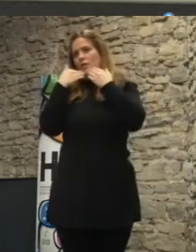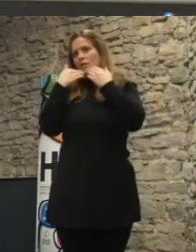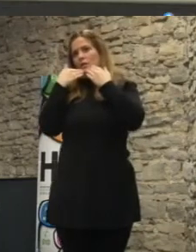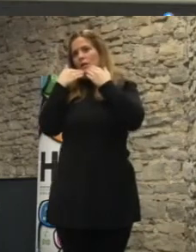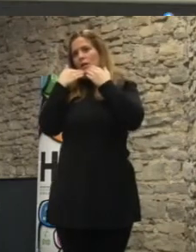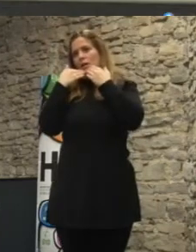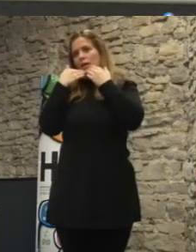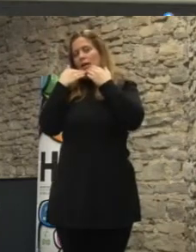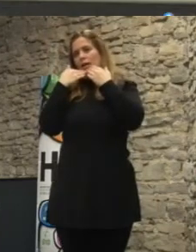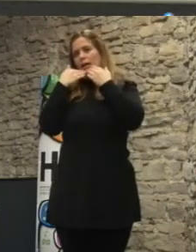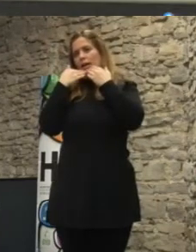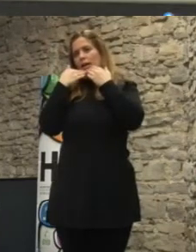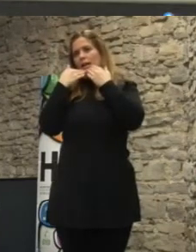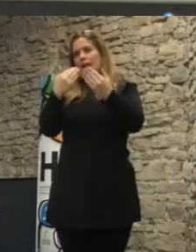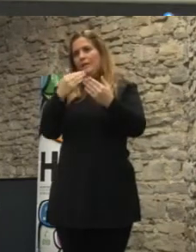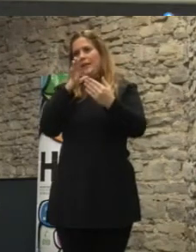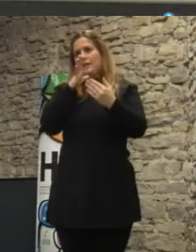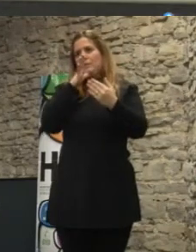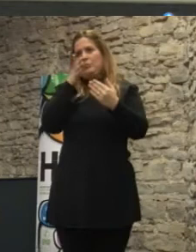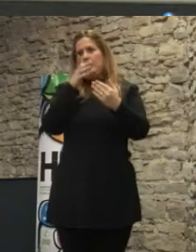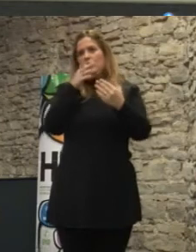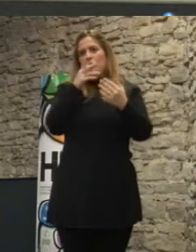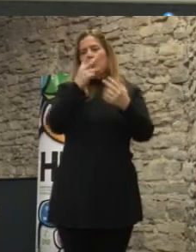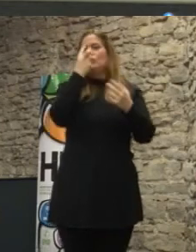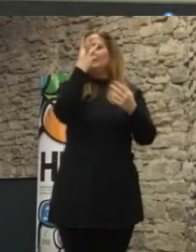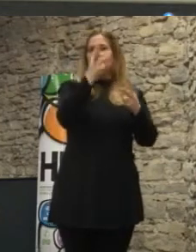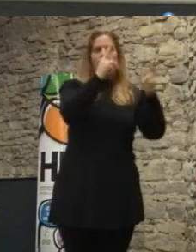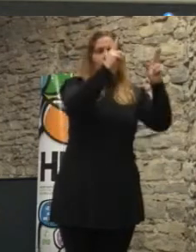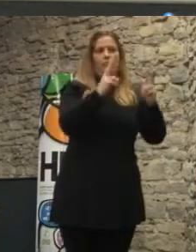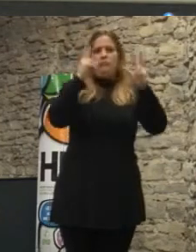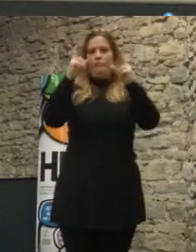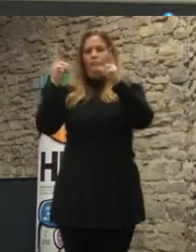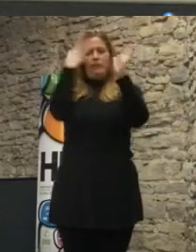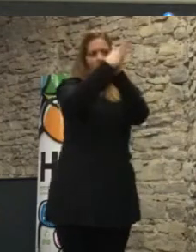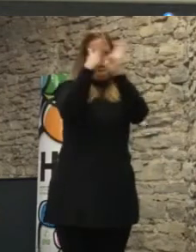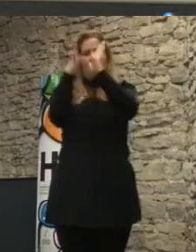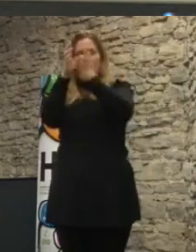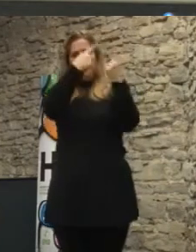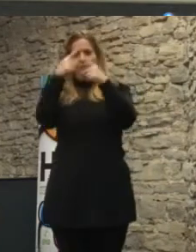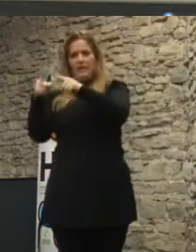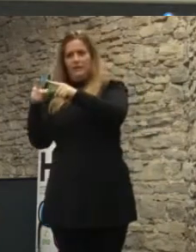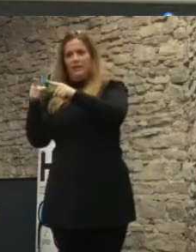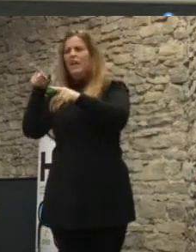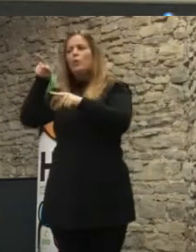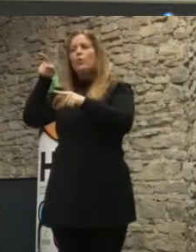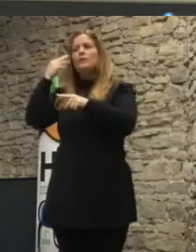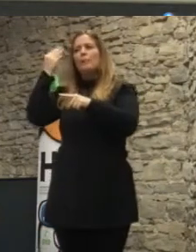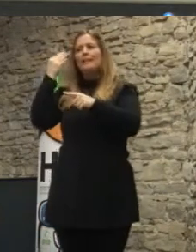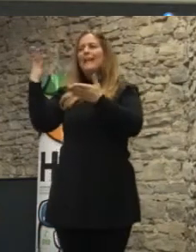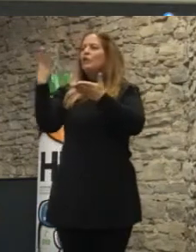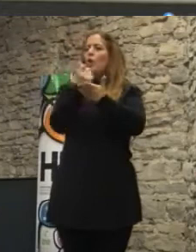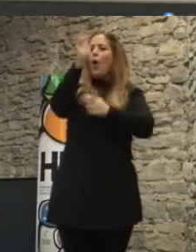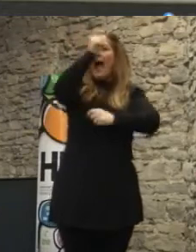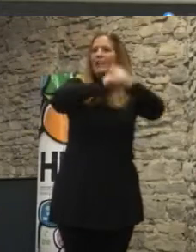Se han manejado como tres grandes bloques, diríamos. ¿Todo ello lo considera usted todo